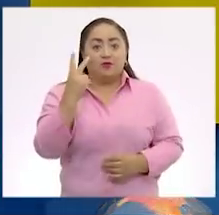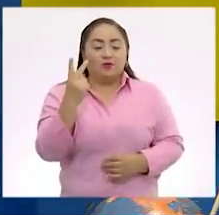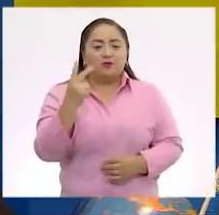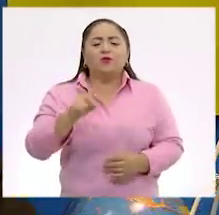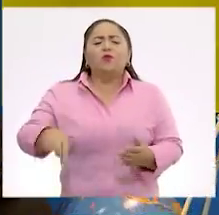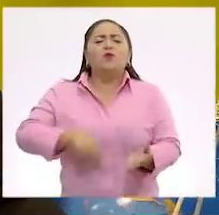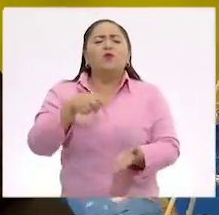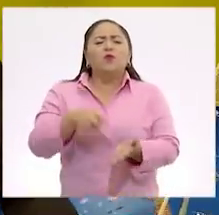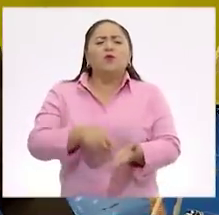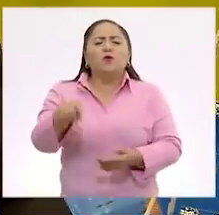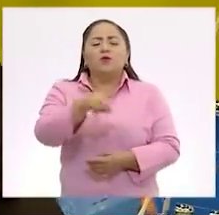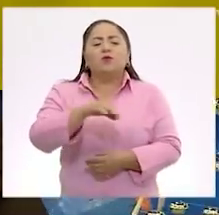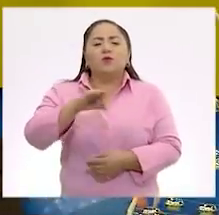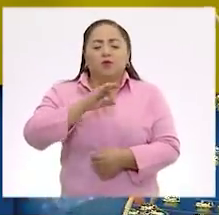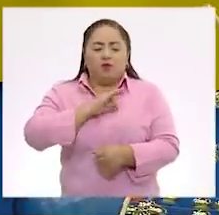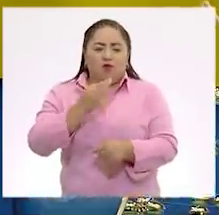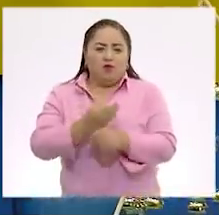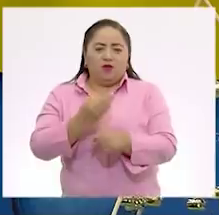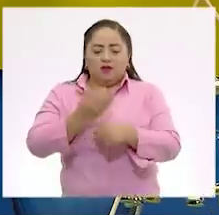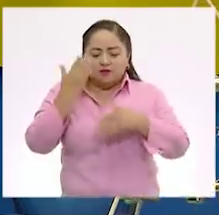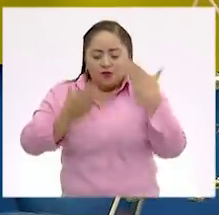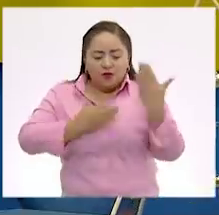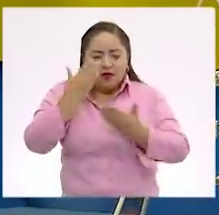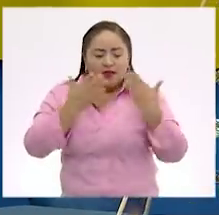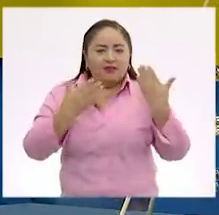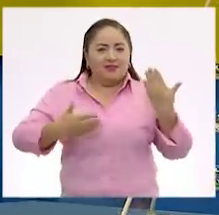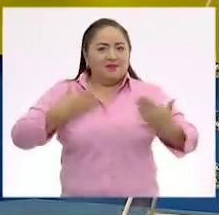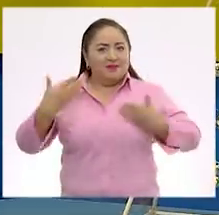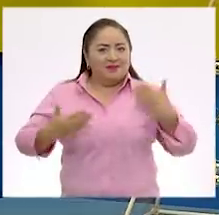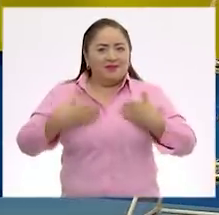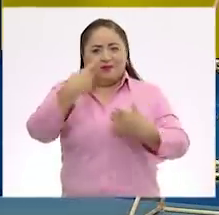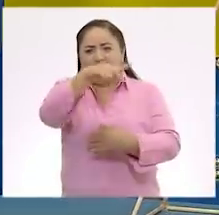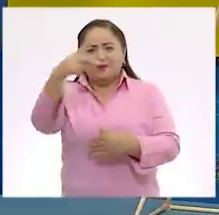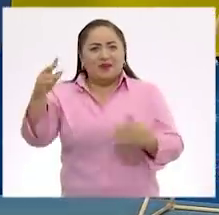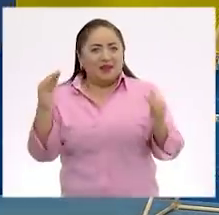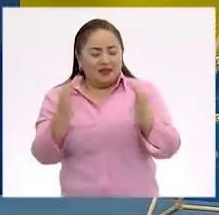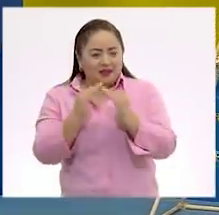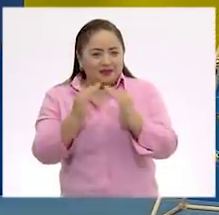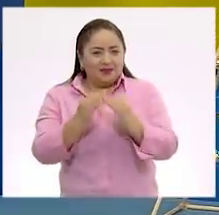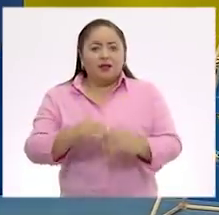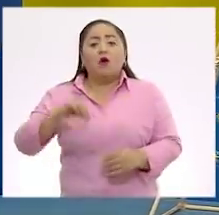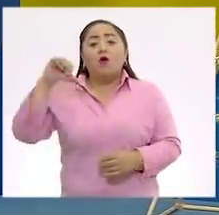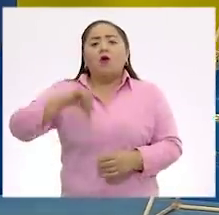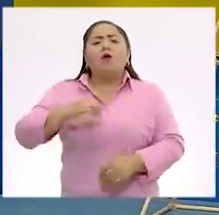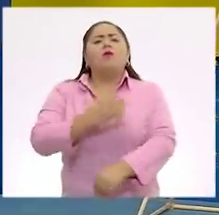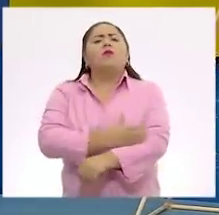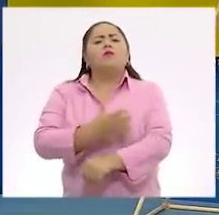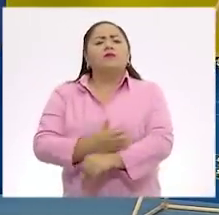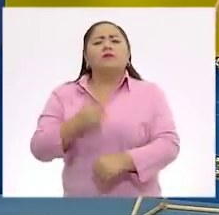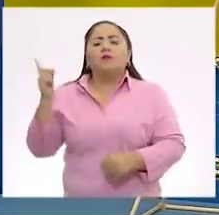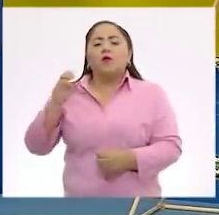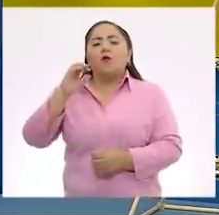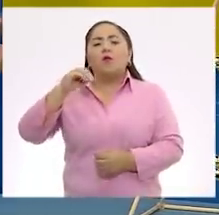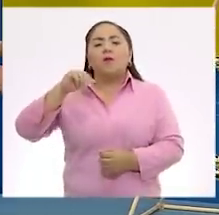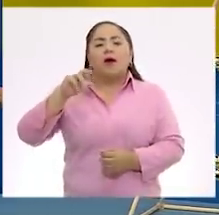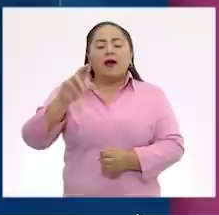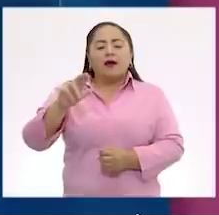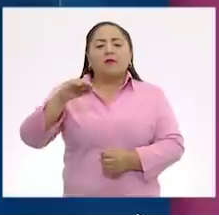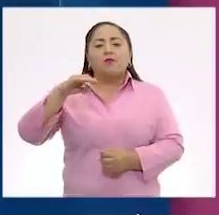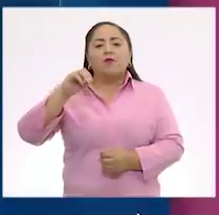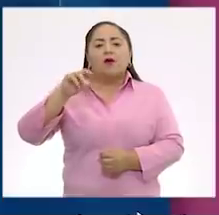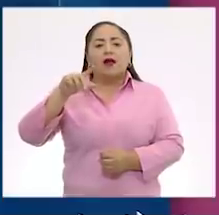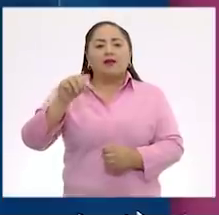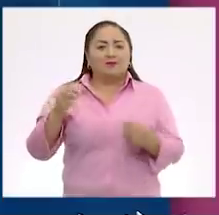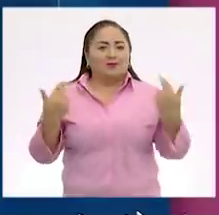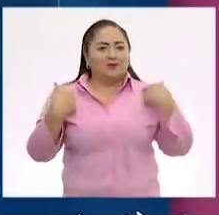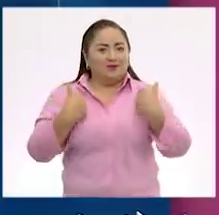un espacio en el que vamos a poder estudiar y divertirnos desde nuestros hogares. Hoy nos acompaña el profesor Omar Morales. Profesor,